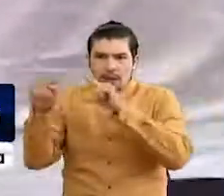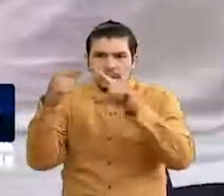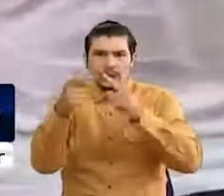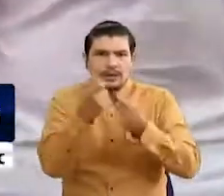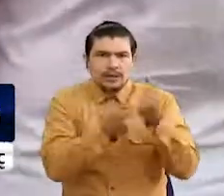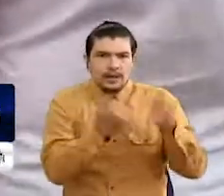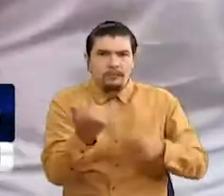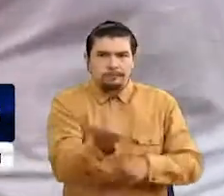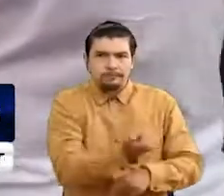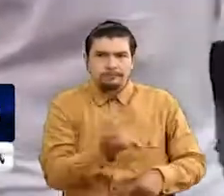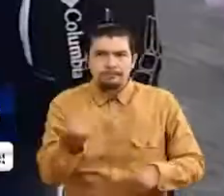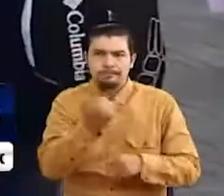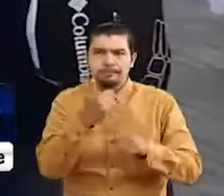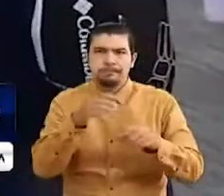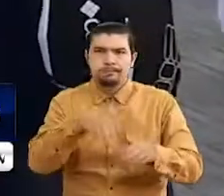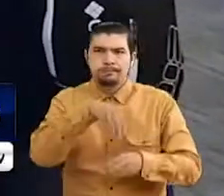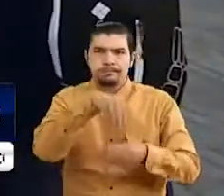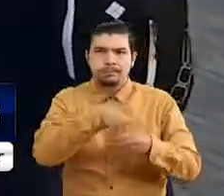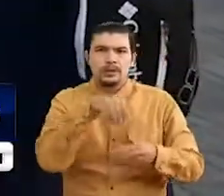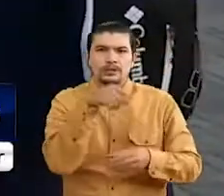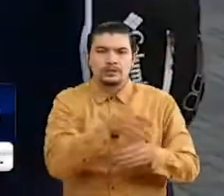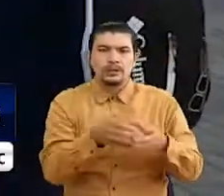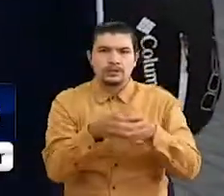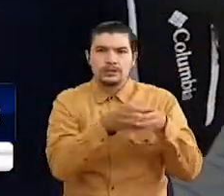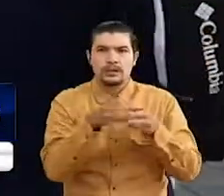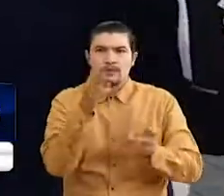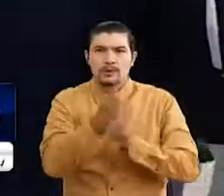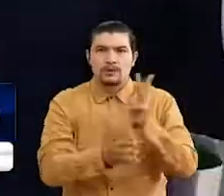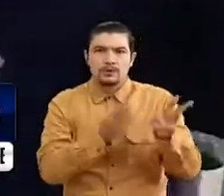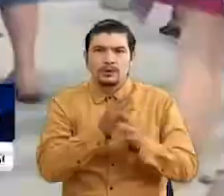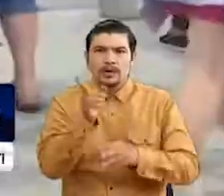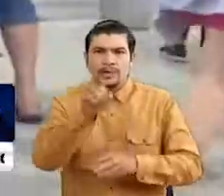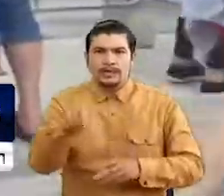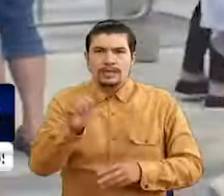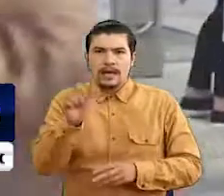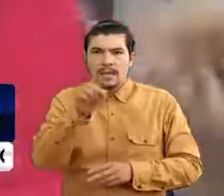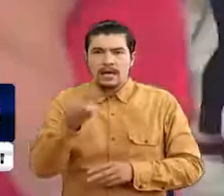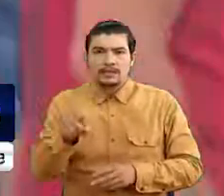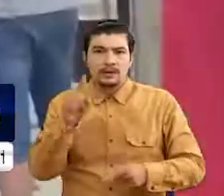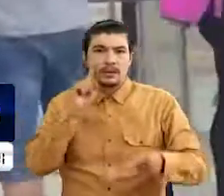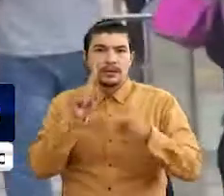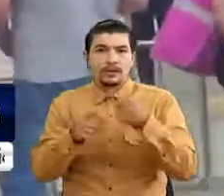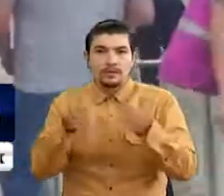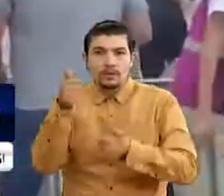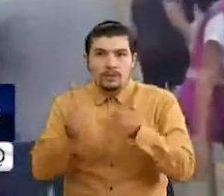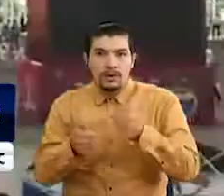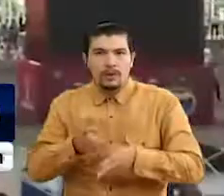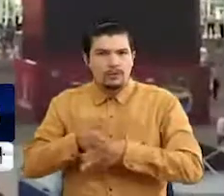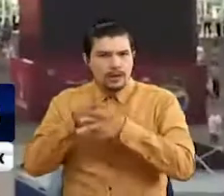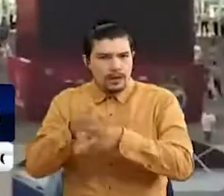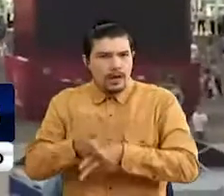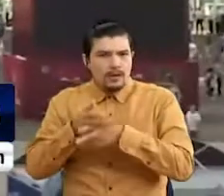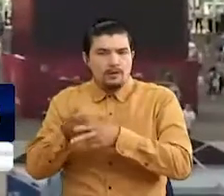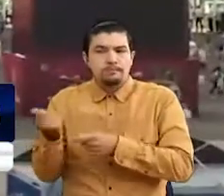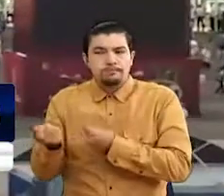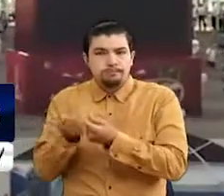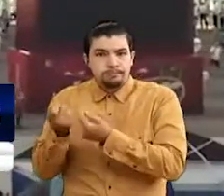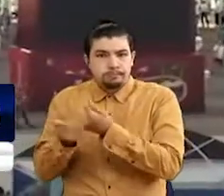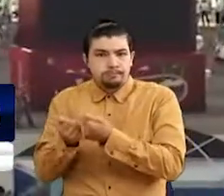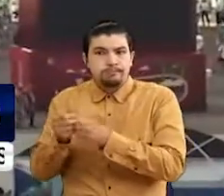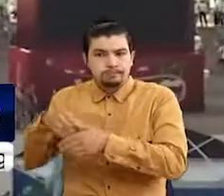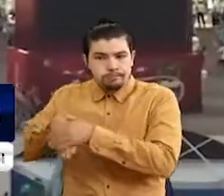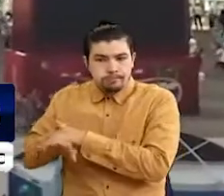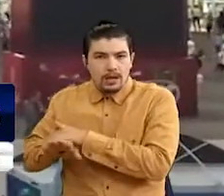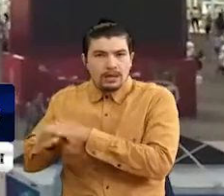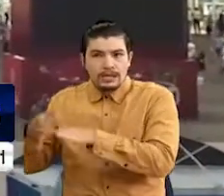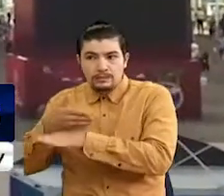existentes en las cuentas de la sociedad por el mundo sas esto con el fin de proteger o contar con recursos para la eventual restitución de